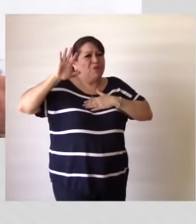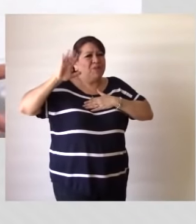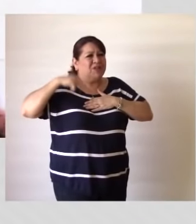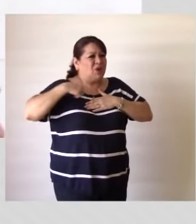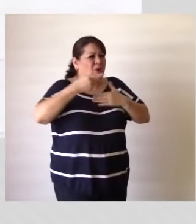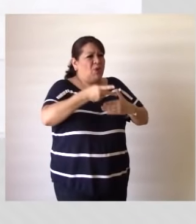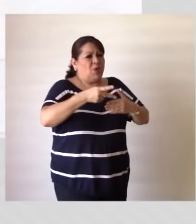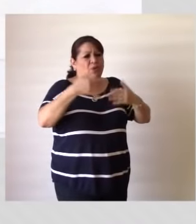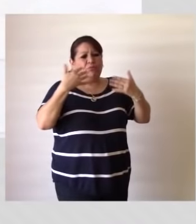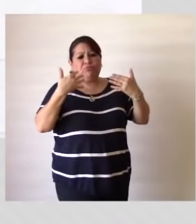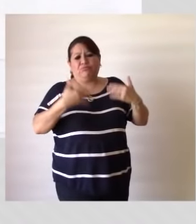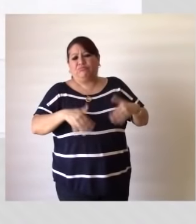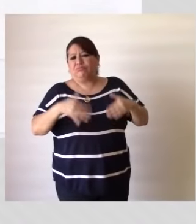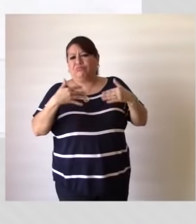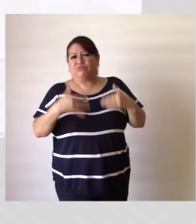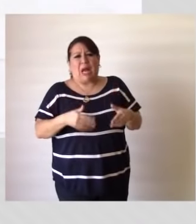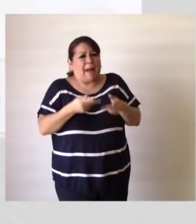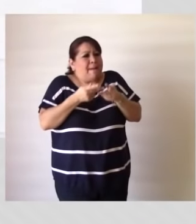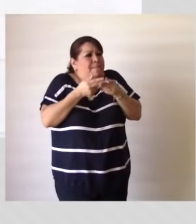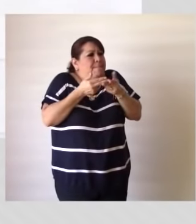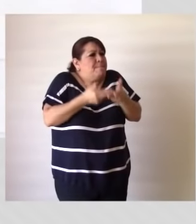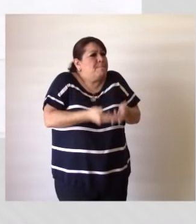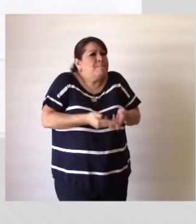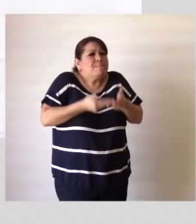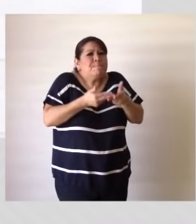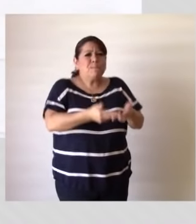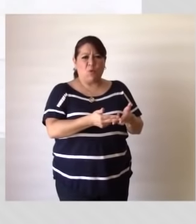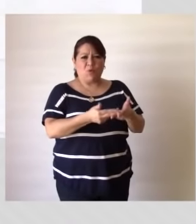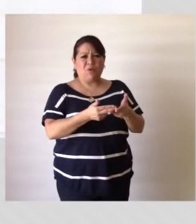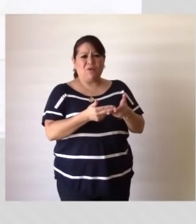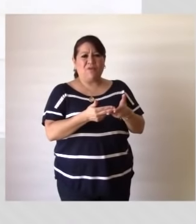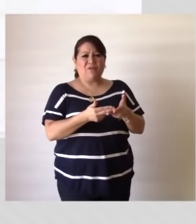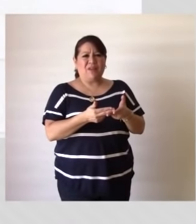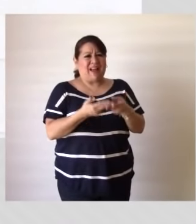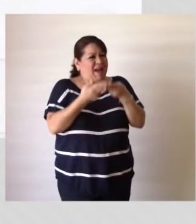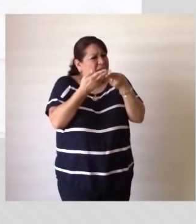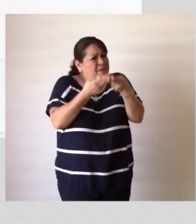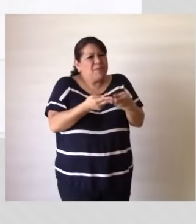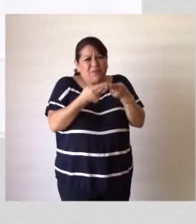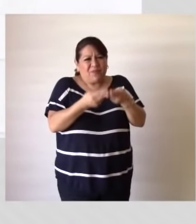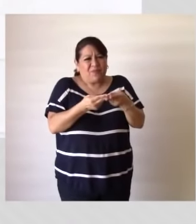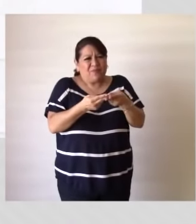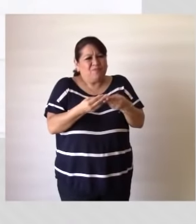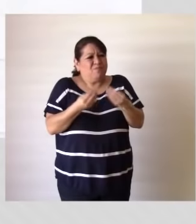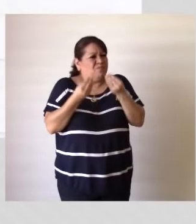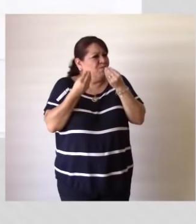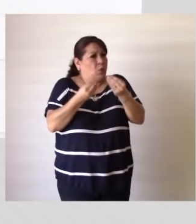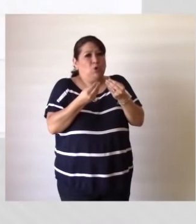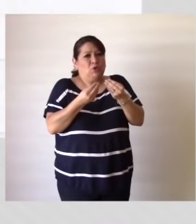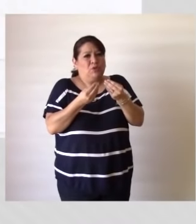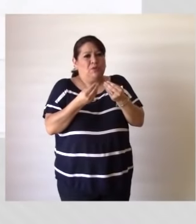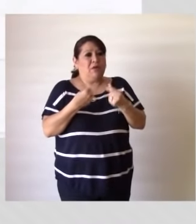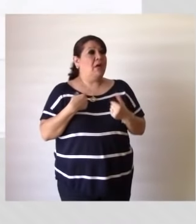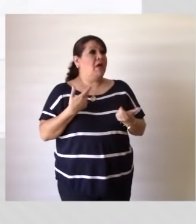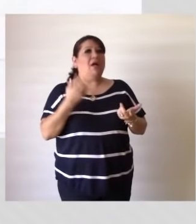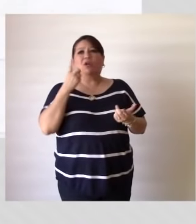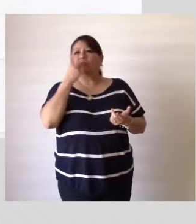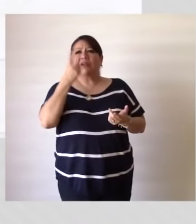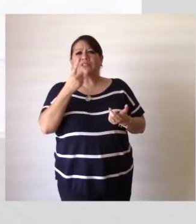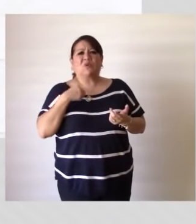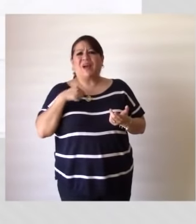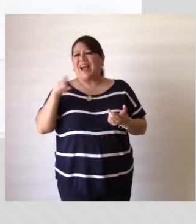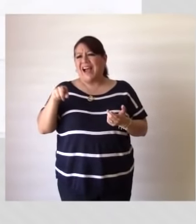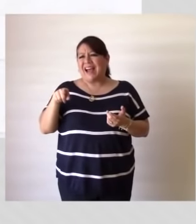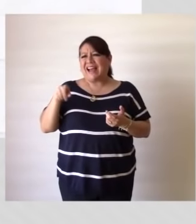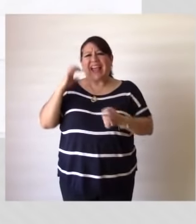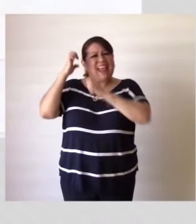sacar de egipto de donde son esclavos y los voy a llevar a otra tierra donde también van a ser esclavos pero van a